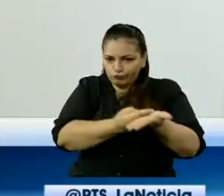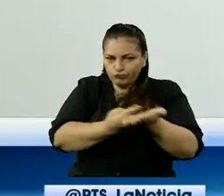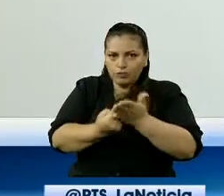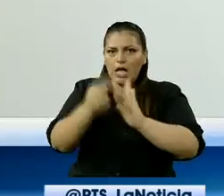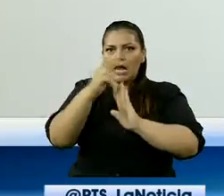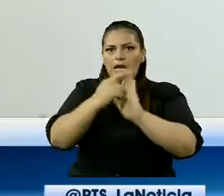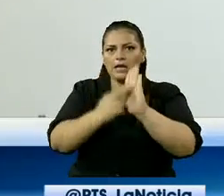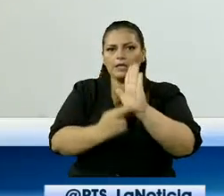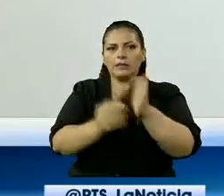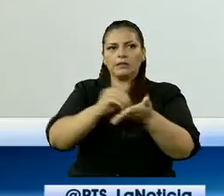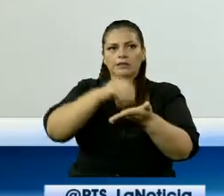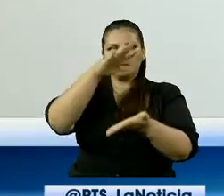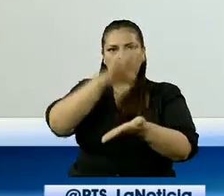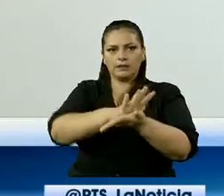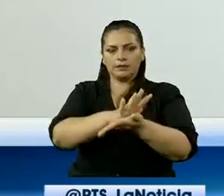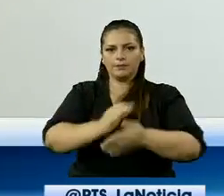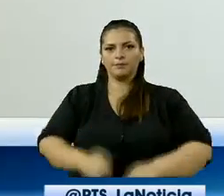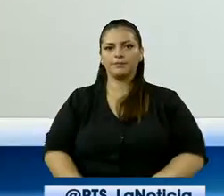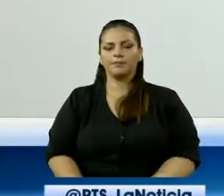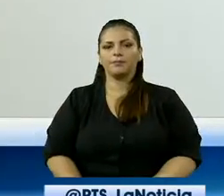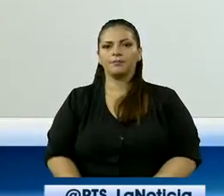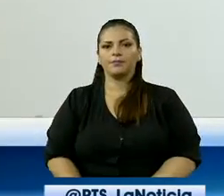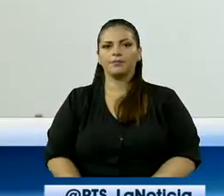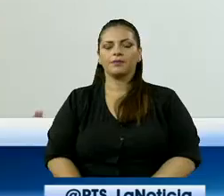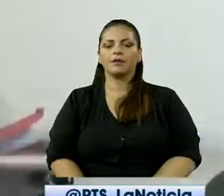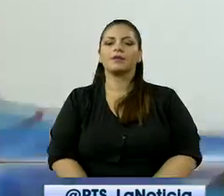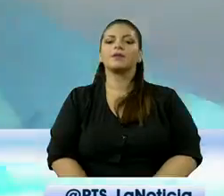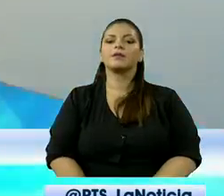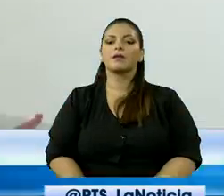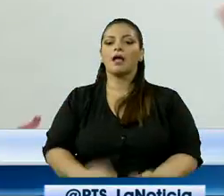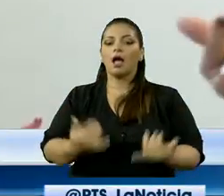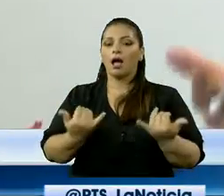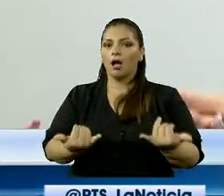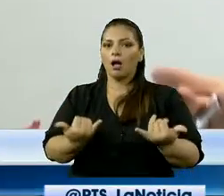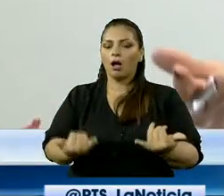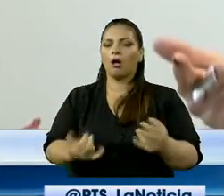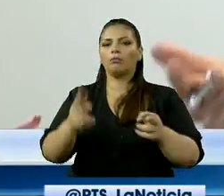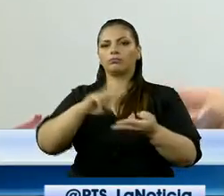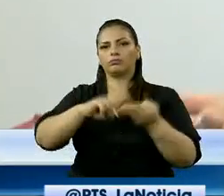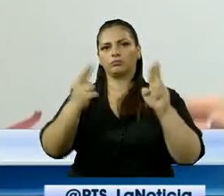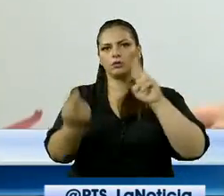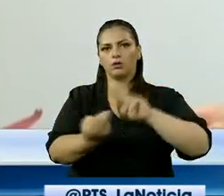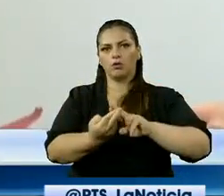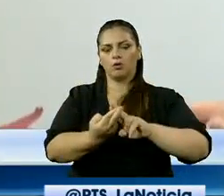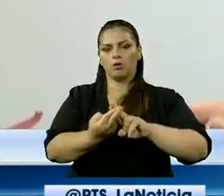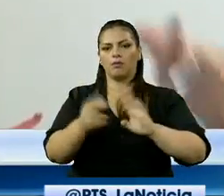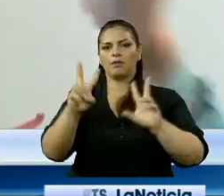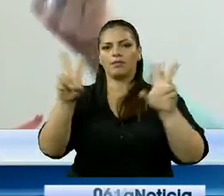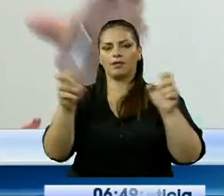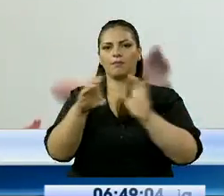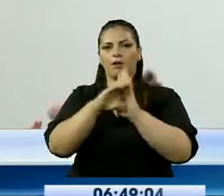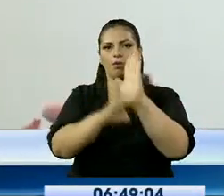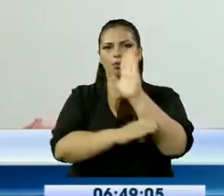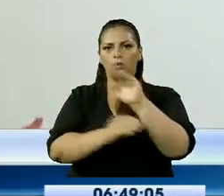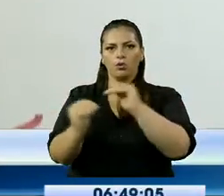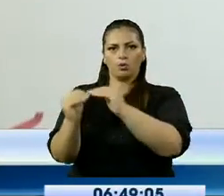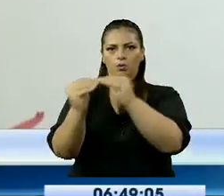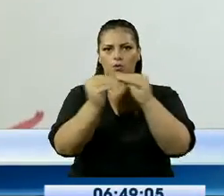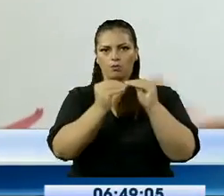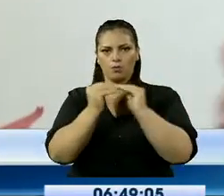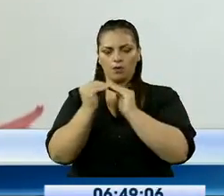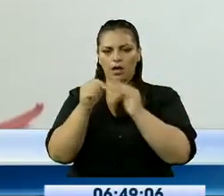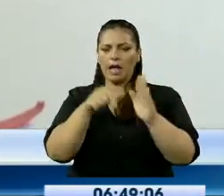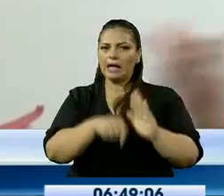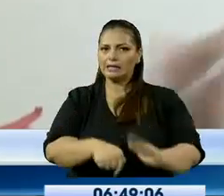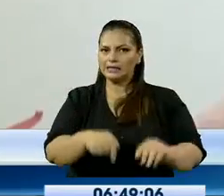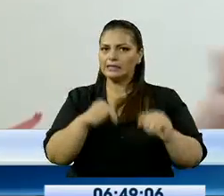toca entonces ahora reformar con este resultado positivo de la consulta, reformar el Código de la Democracia, en donde están los requisitos más específicos